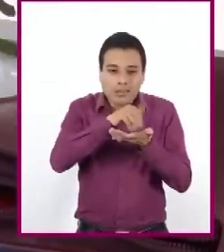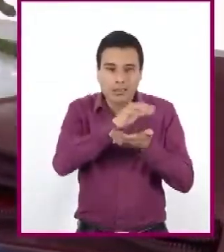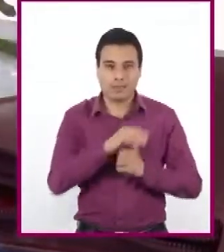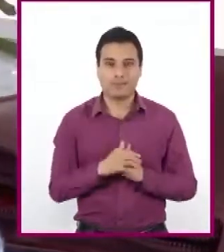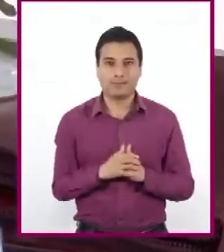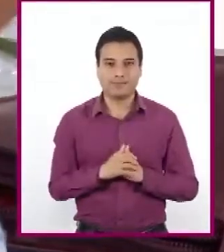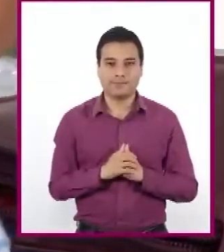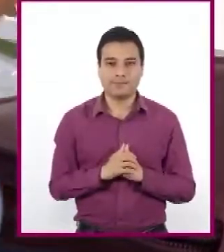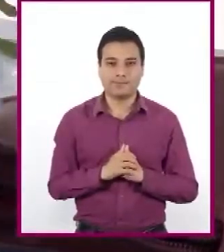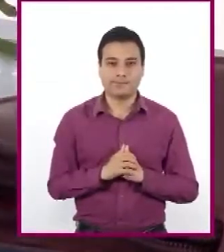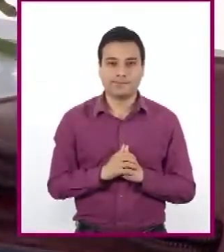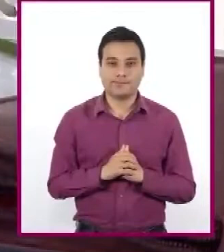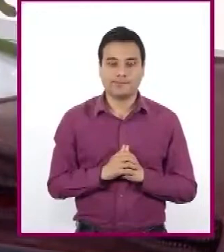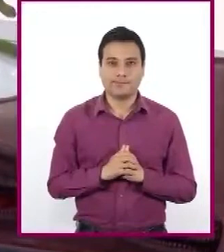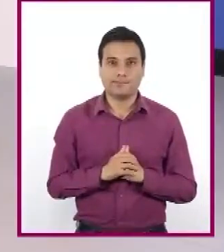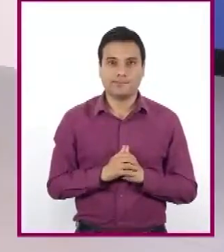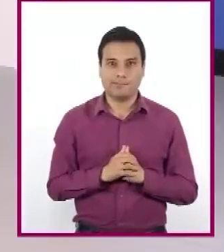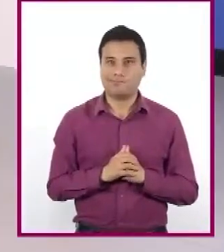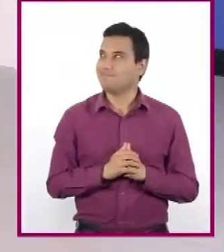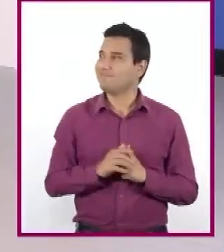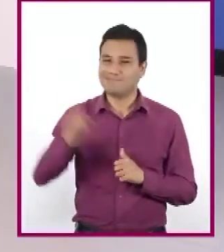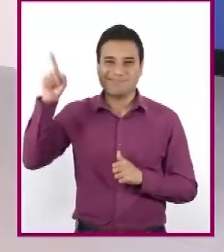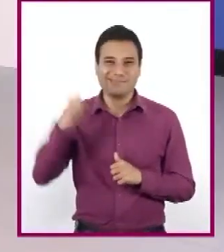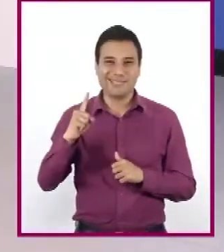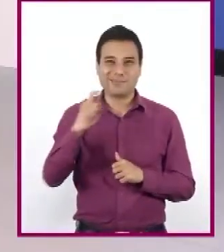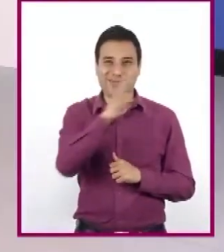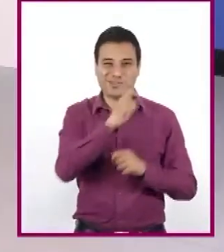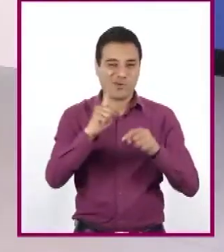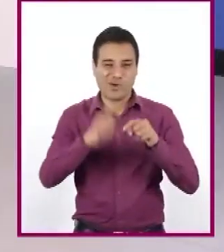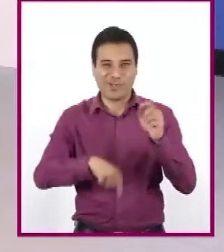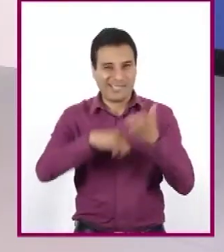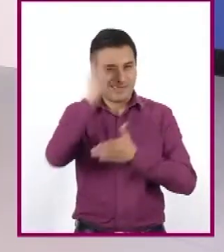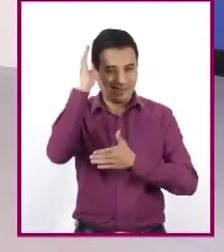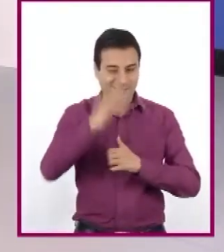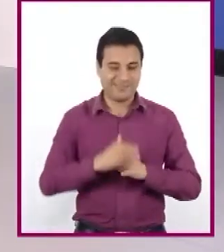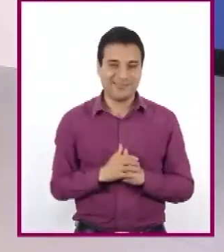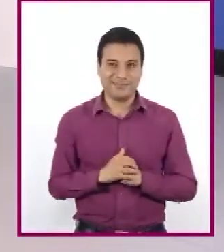Voy a retirar a nuestro amigo espermatozoide para continuar con esto. Acá lo ponemos.